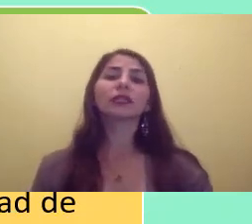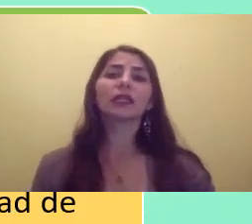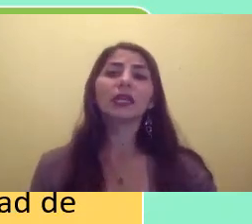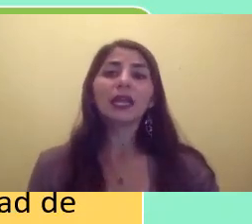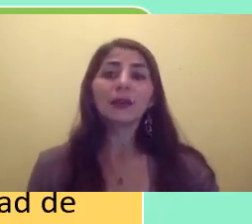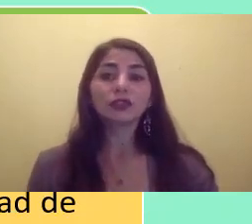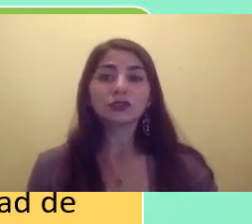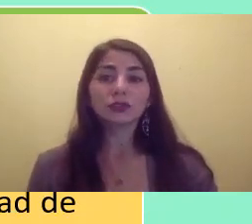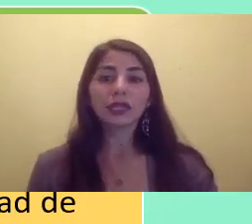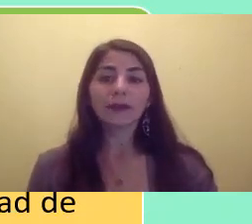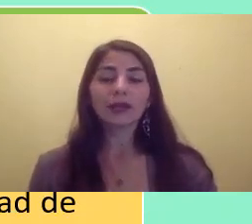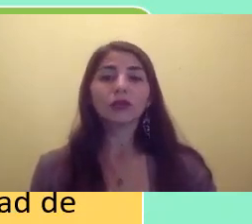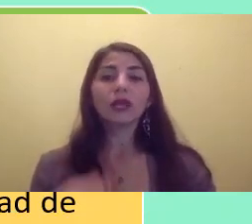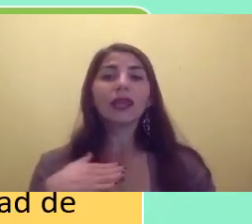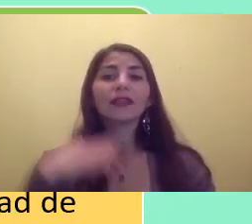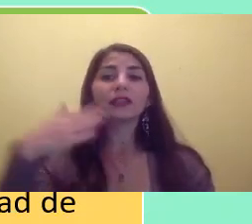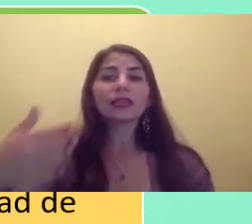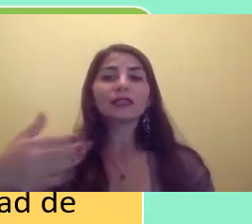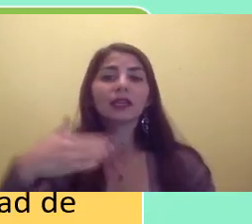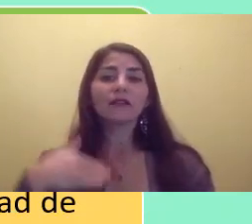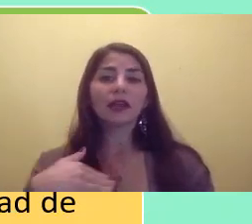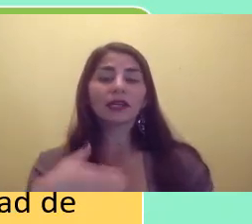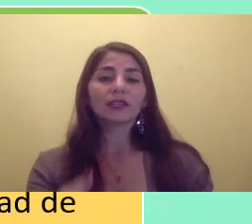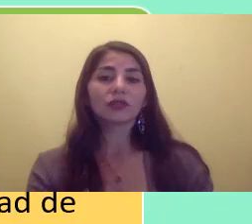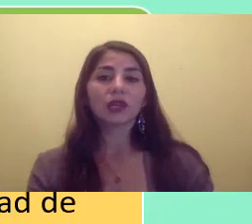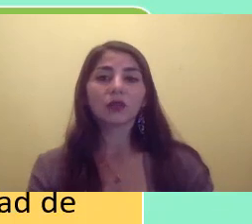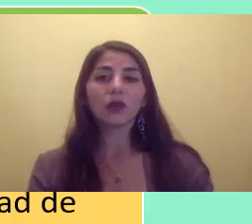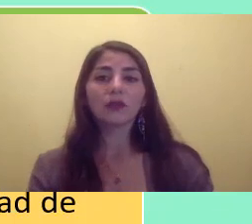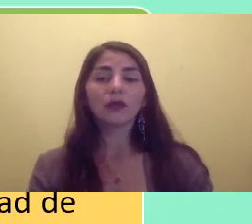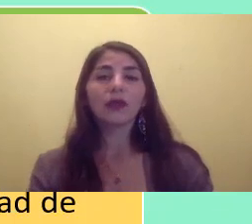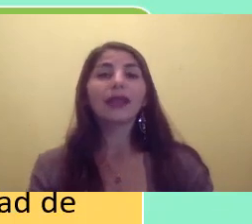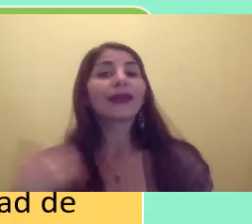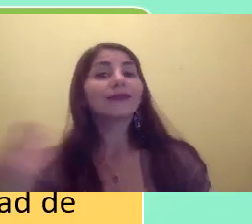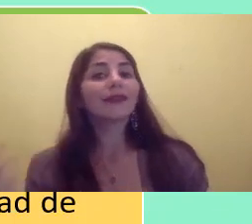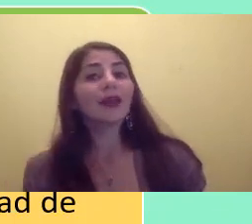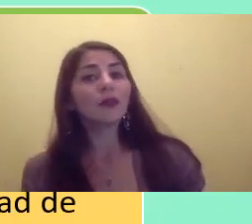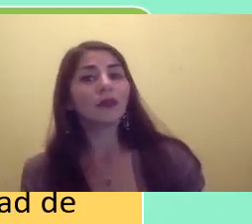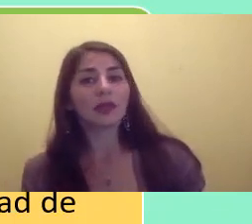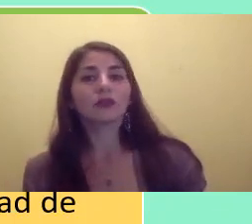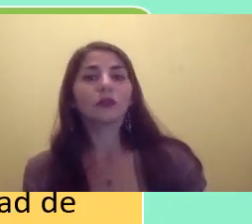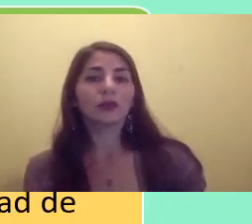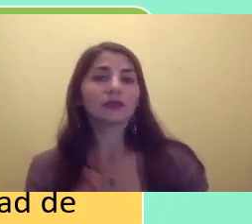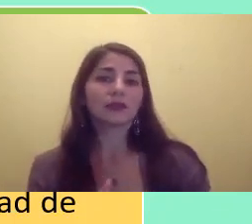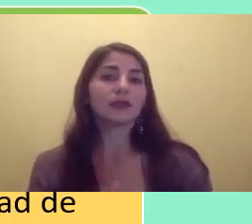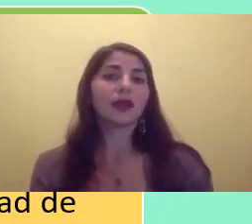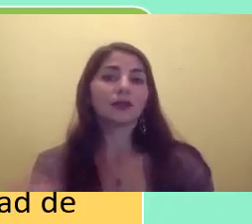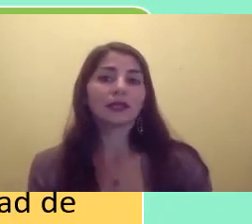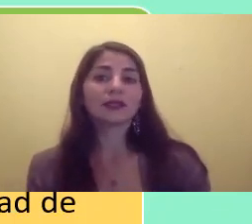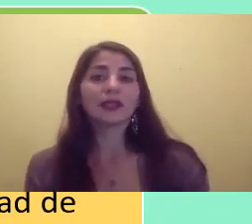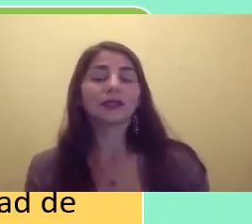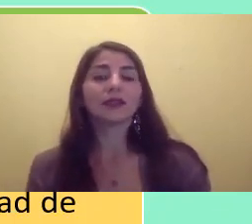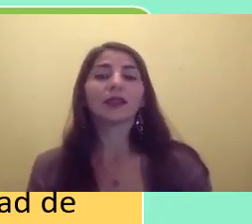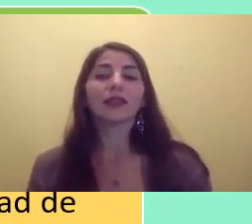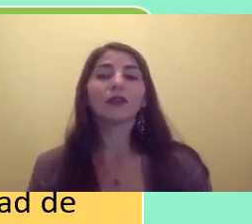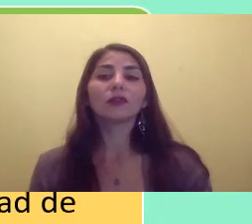muy importante, la posición de la mano, la distancia que va en relación al cuerpo, la cantidad de movimiento puede indicar